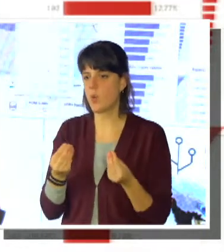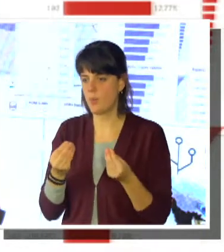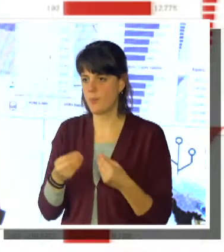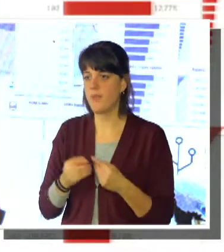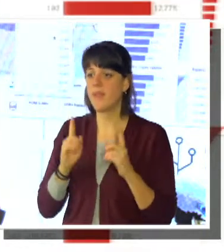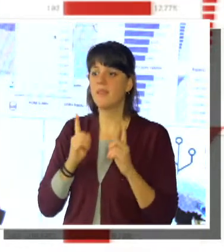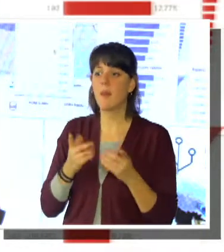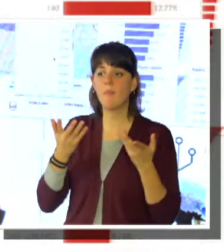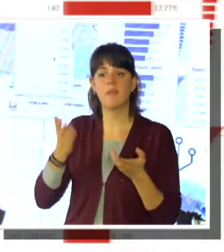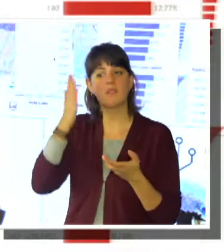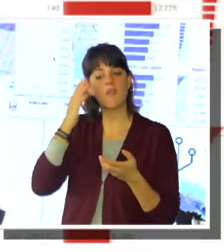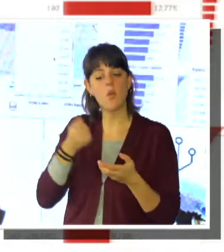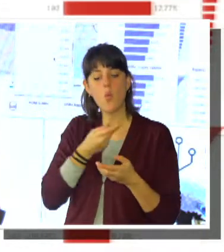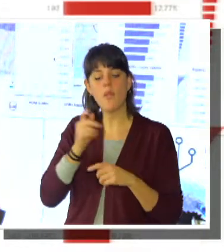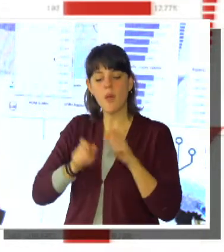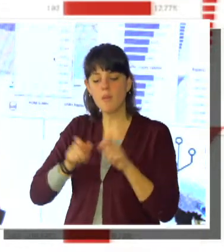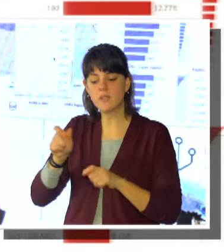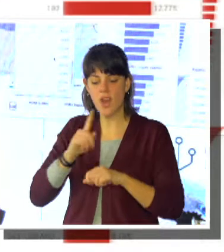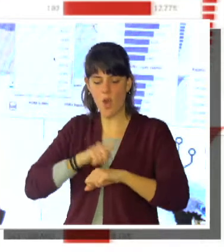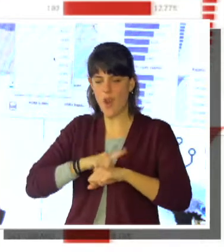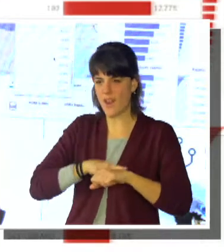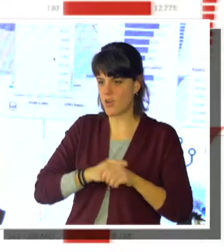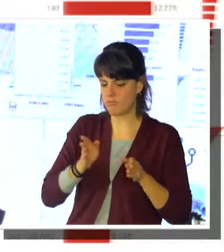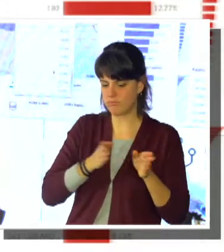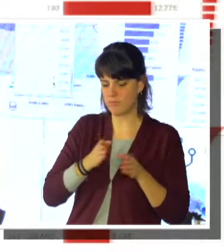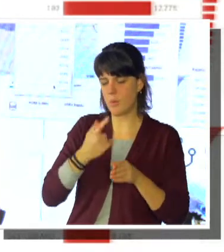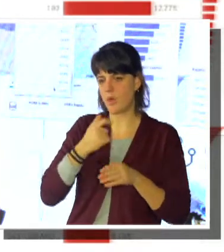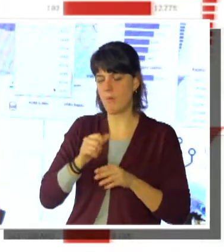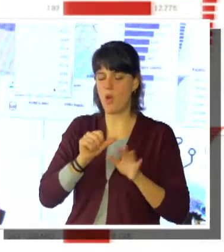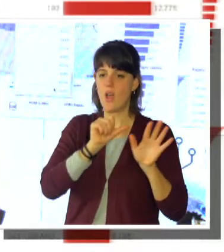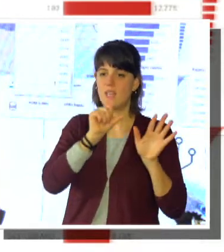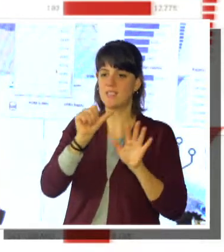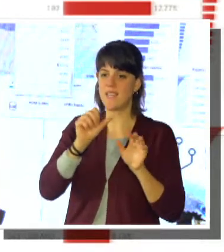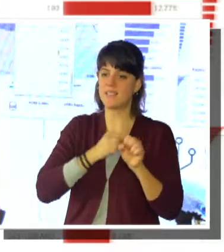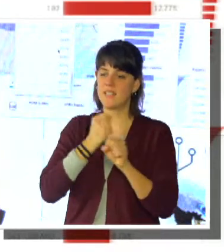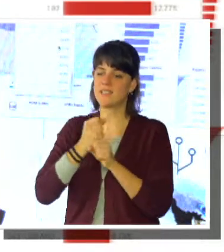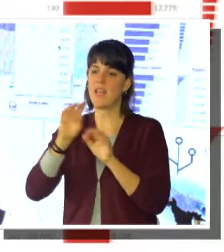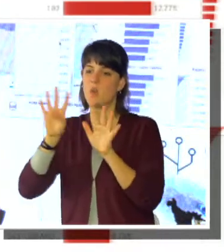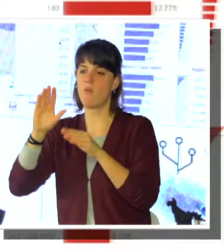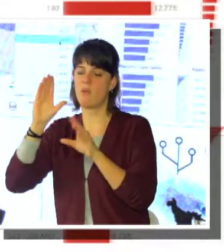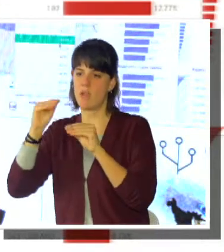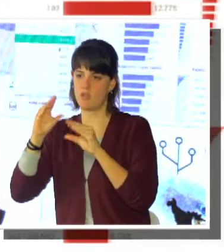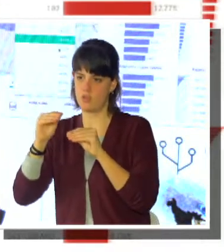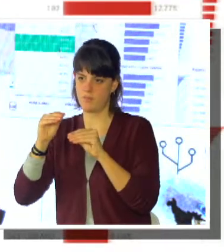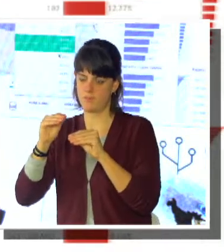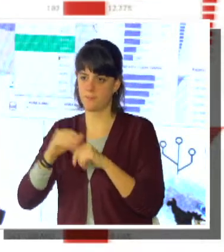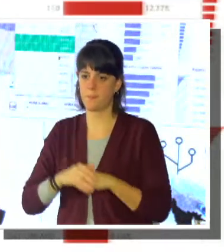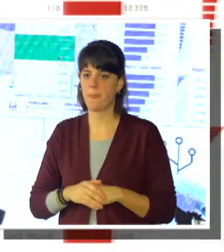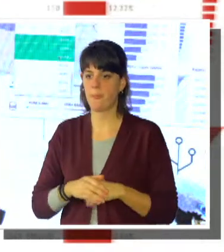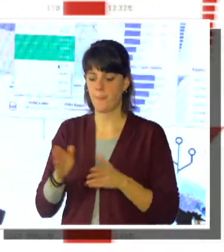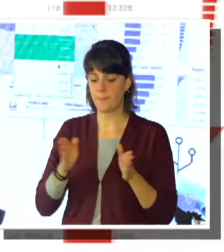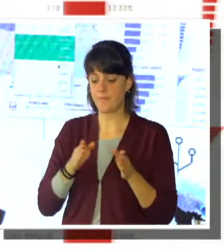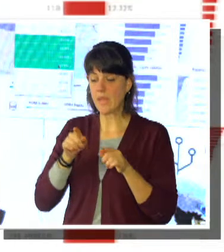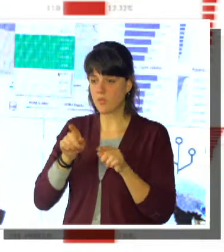Ahí está seleccionando una parada de origen, luego va a seleccionar una parada de destino para comparar las velocidades promedio entre esas.